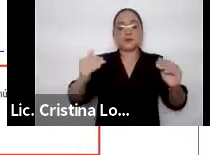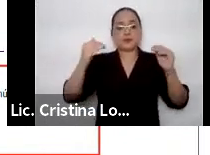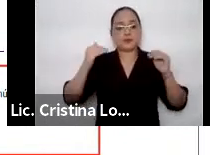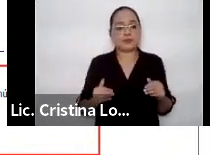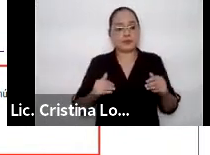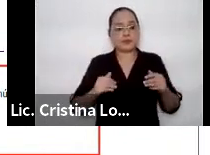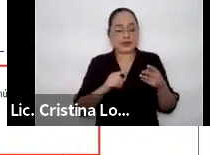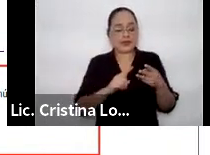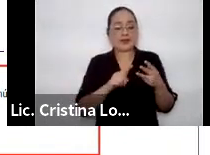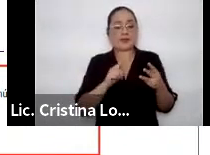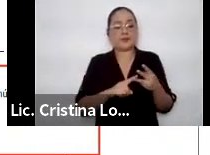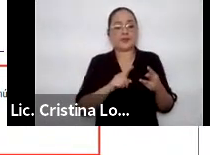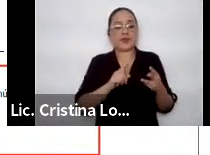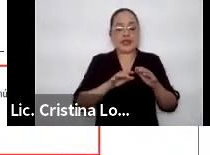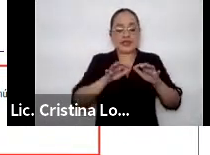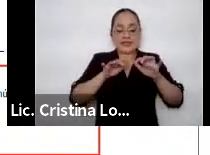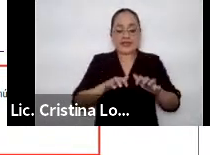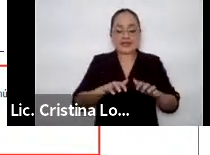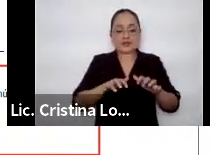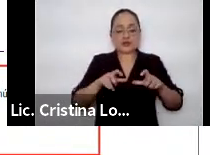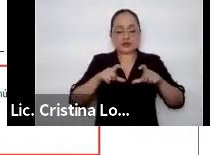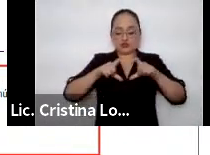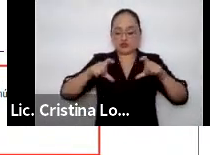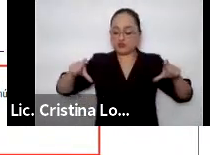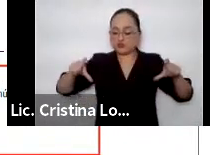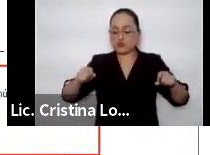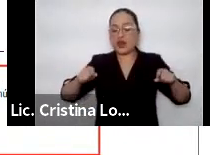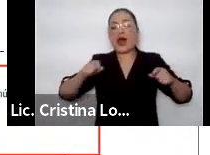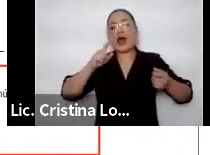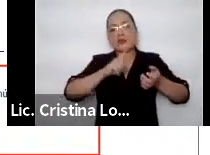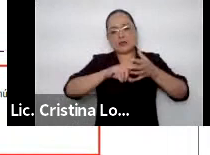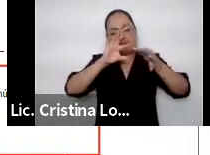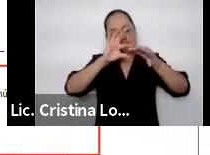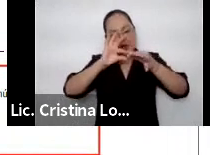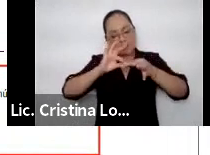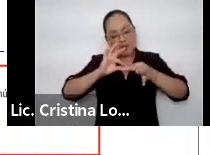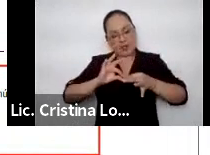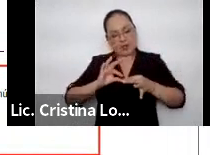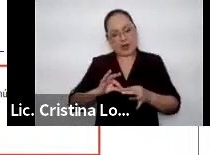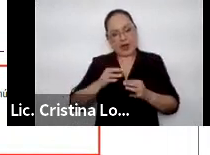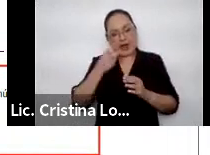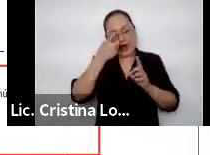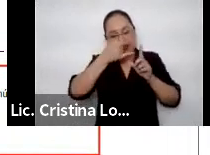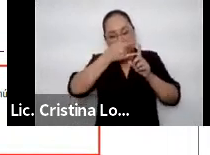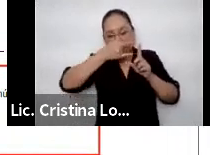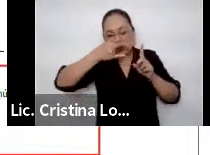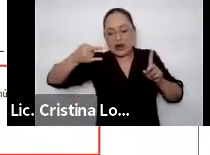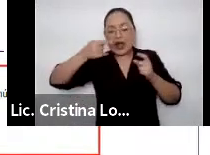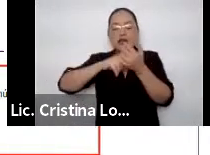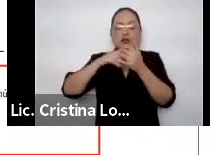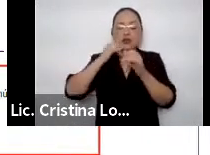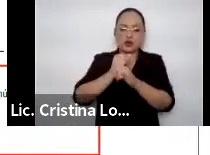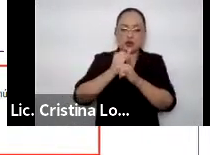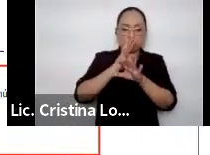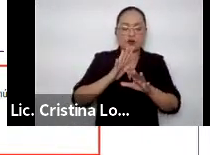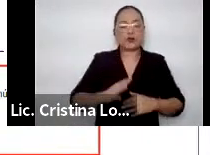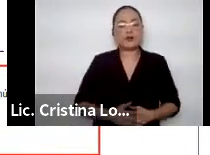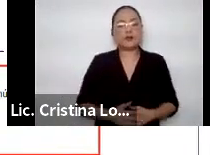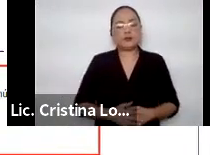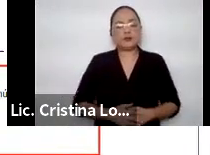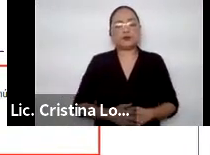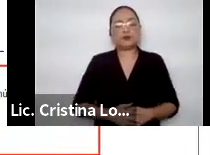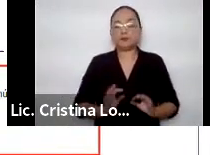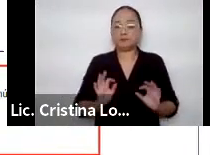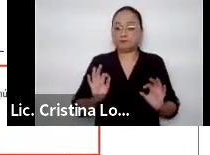el apartado de texto, ¿sí?, que abarca toda esta información, ¿sí?